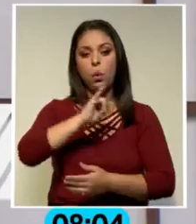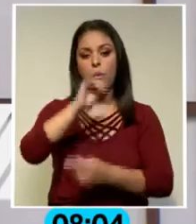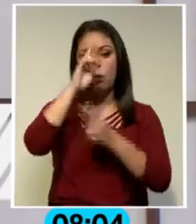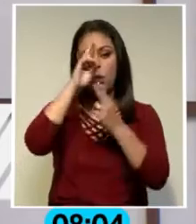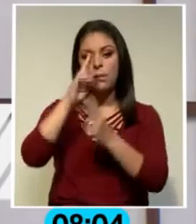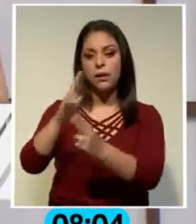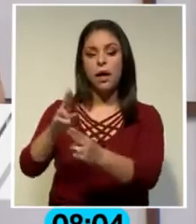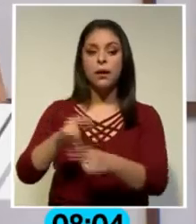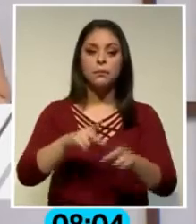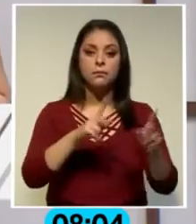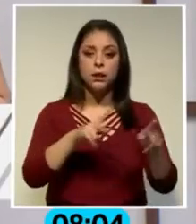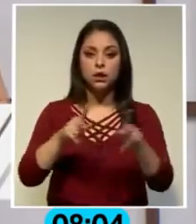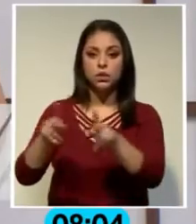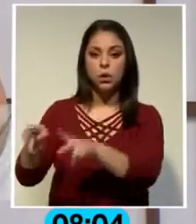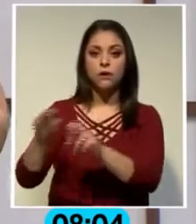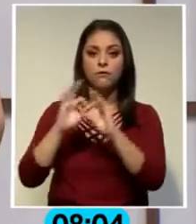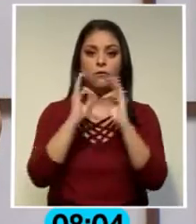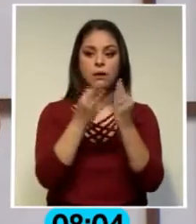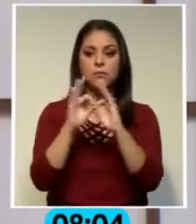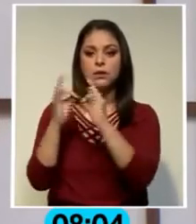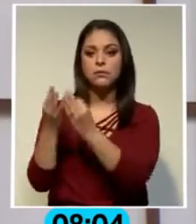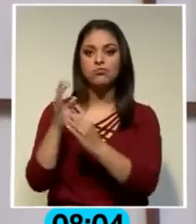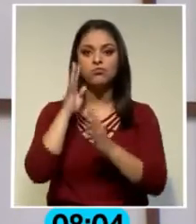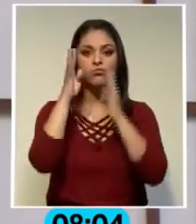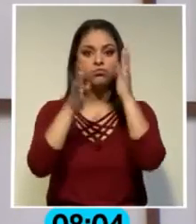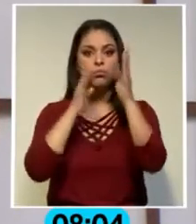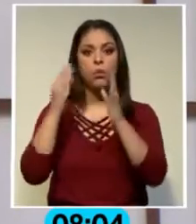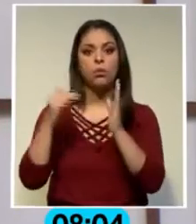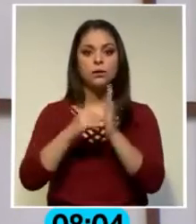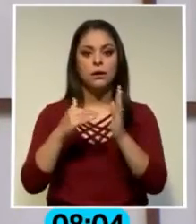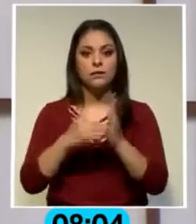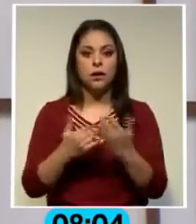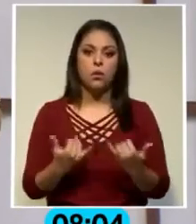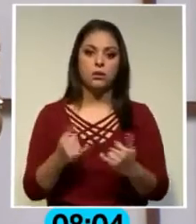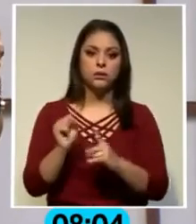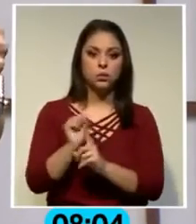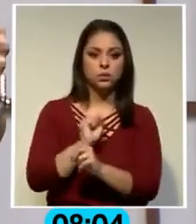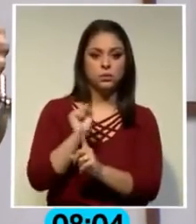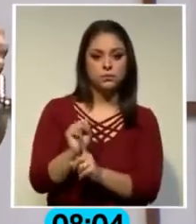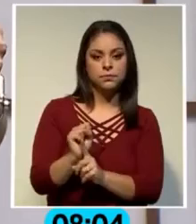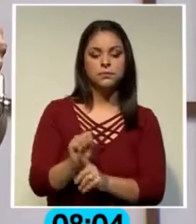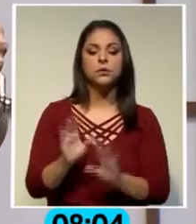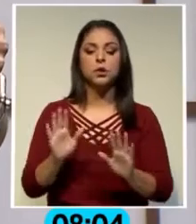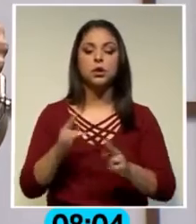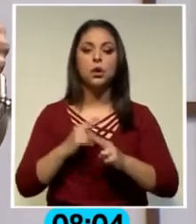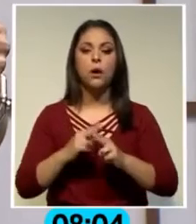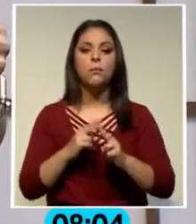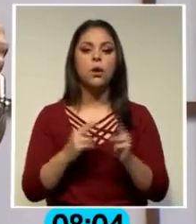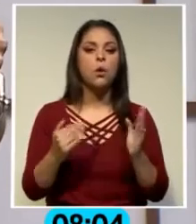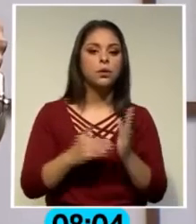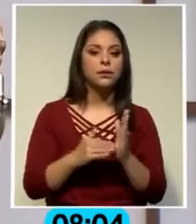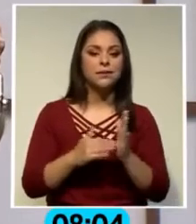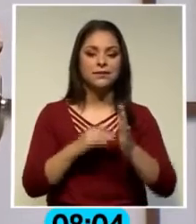reinventaron después de esta situación que hemos estado viviendo. Voy a repetir los nombres. Dale. Migajitas,